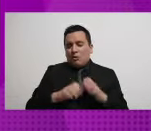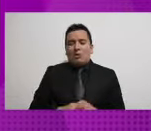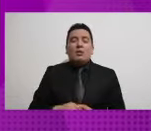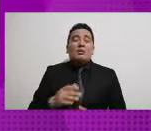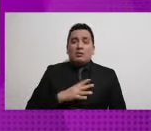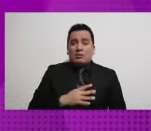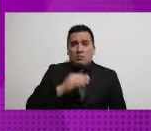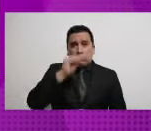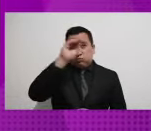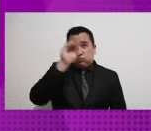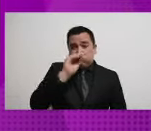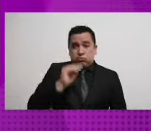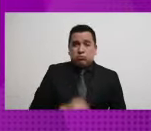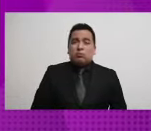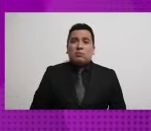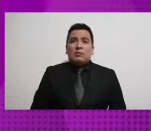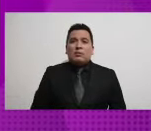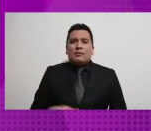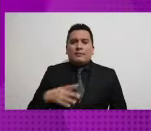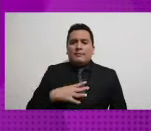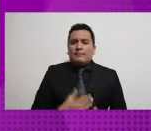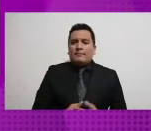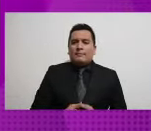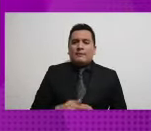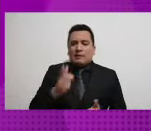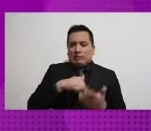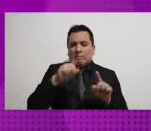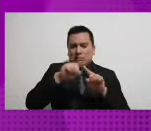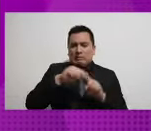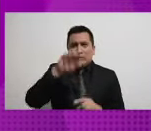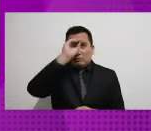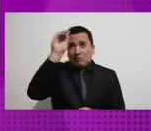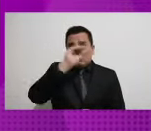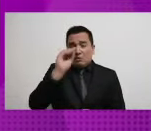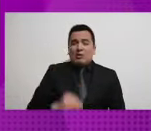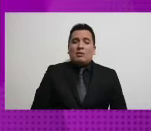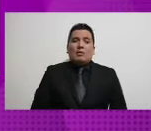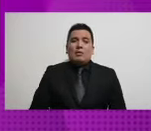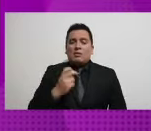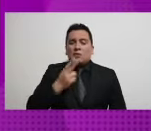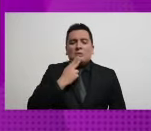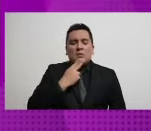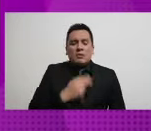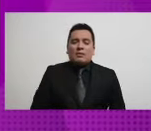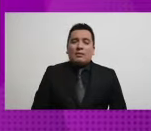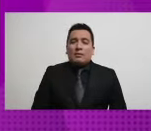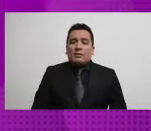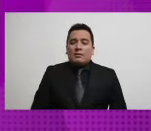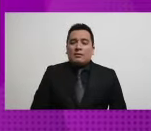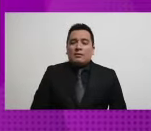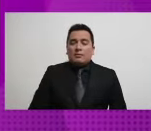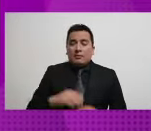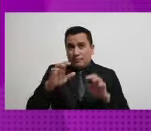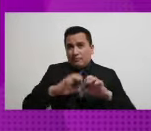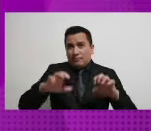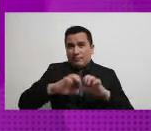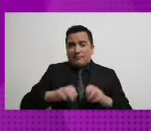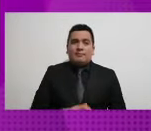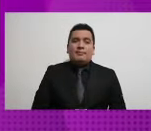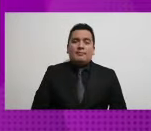urnas distribuidas estas en 10 de los 16 distritos electorales, utilizándose así pues